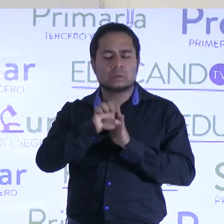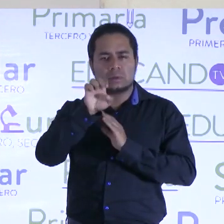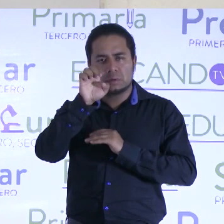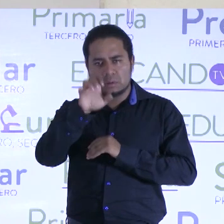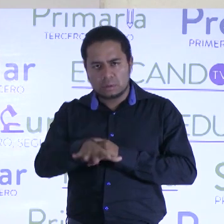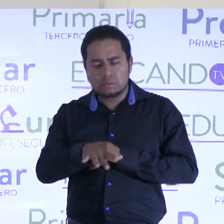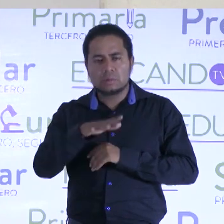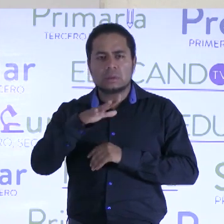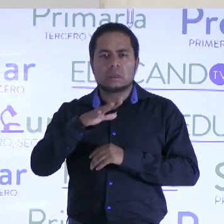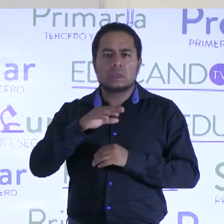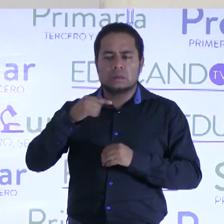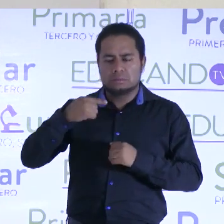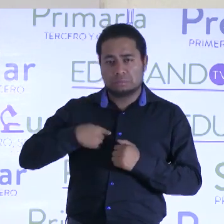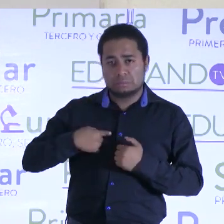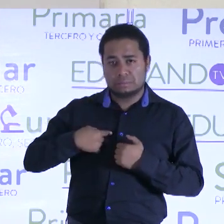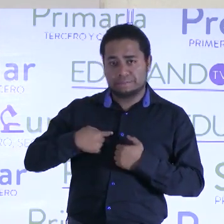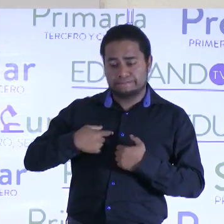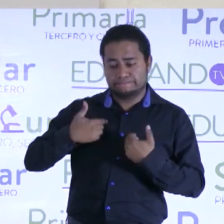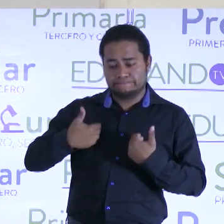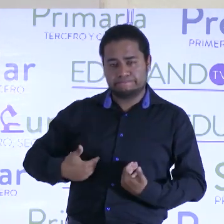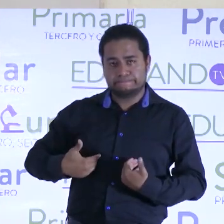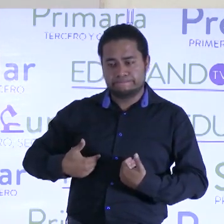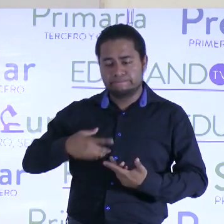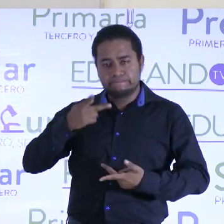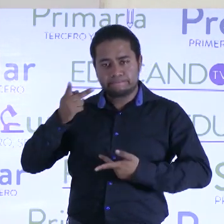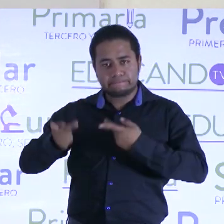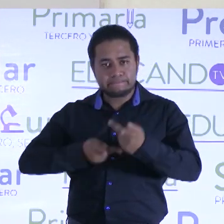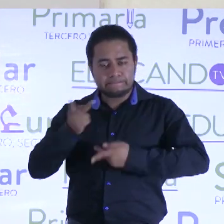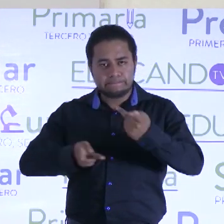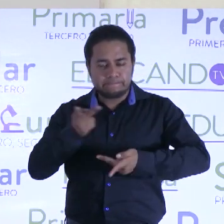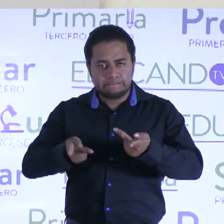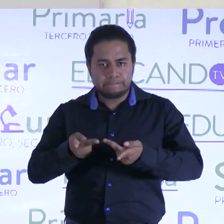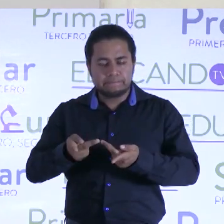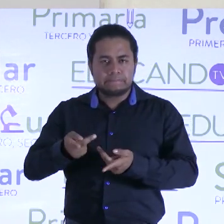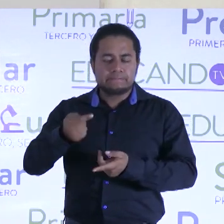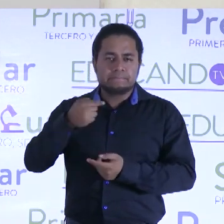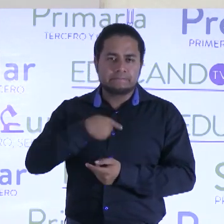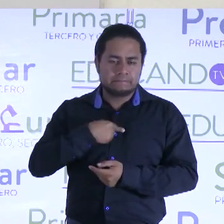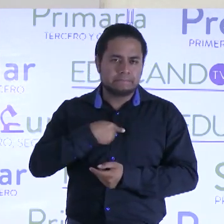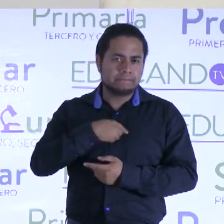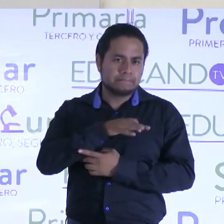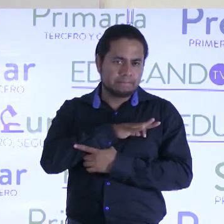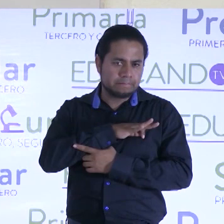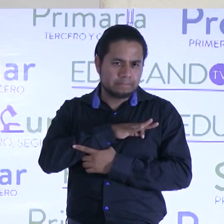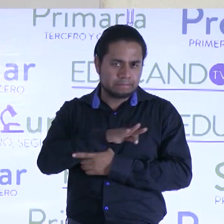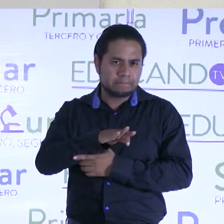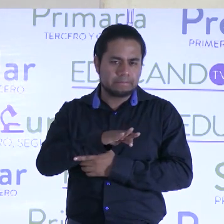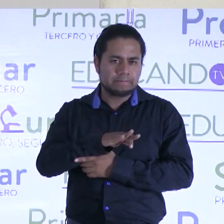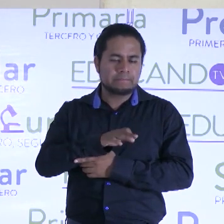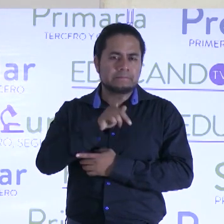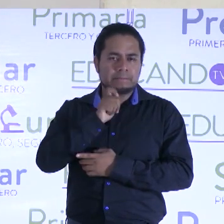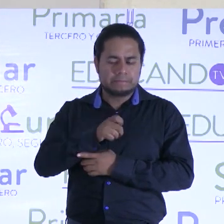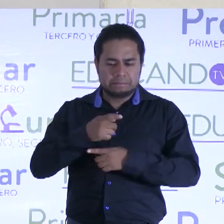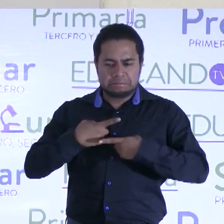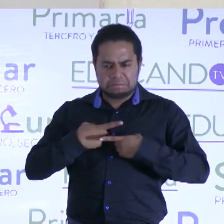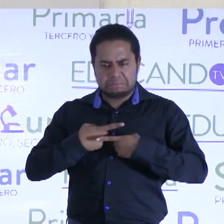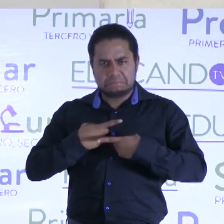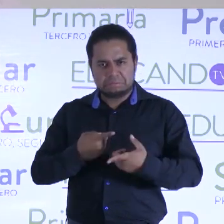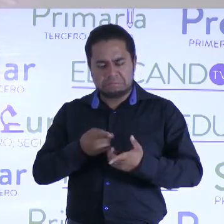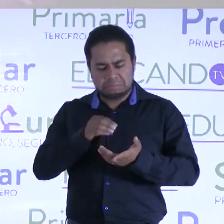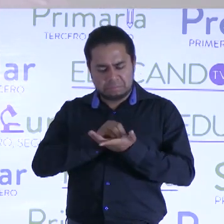importante que cuando nosotros tomemos el papel de entrevistador, nos